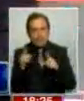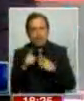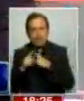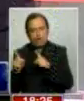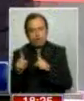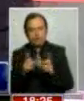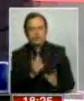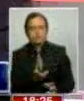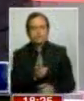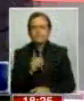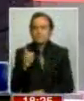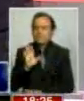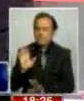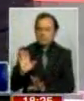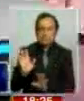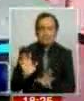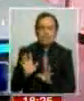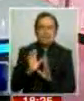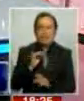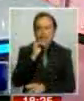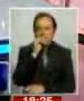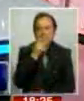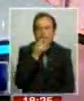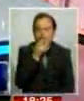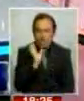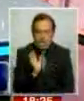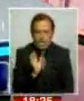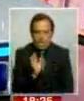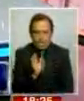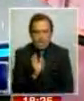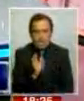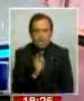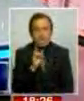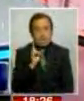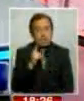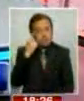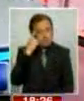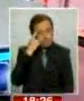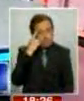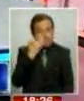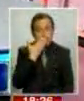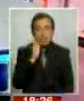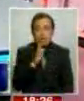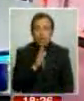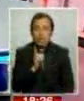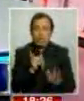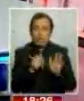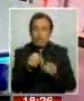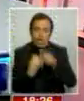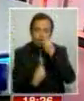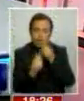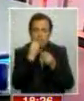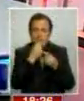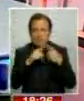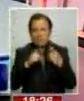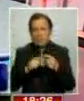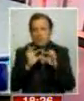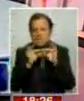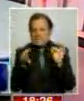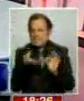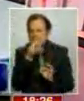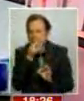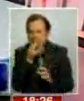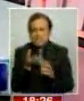Perfecto. En el sentido de las bebidas con azúcar, ¿no era también entonces pensable aplicar un impuesto a la comida de chatarra, a las papas fritas,